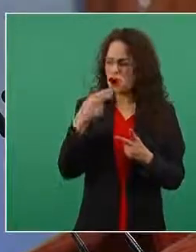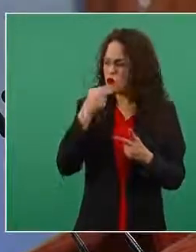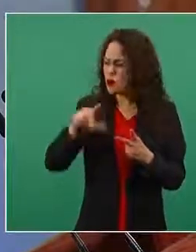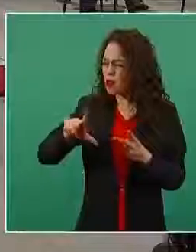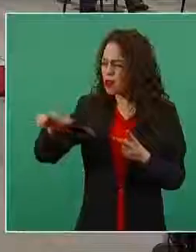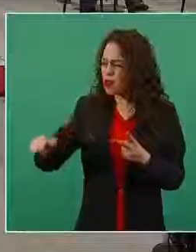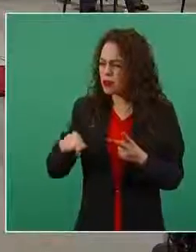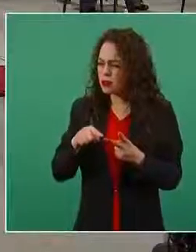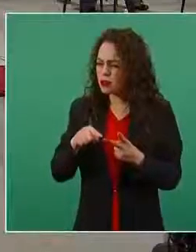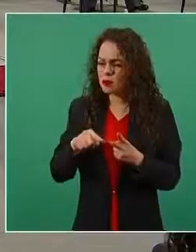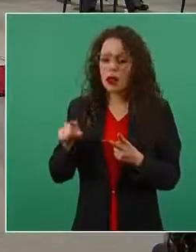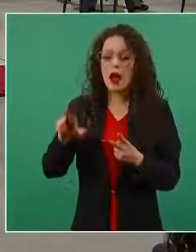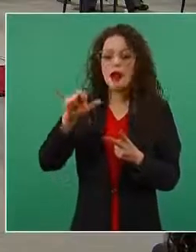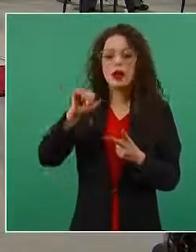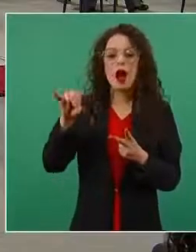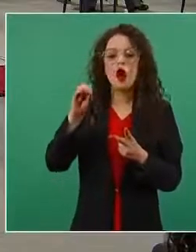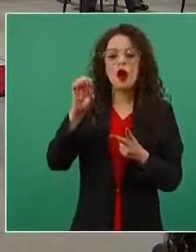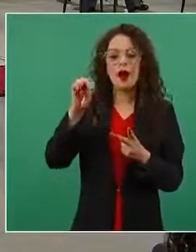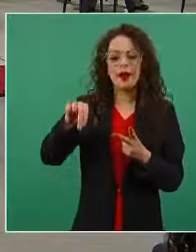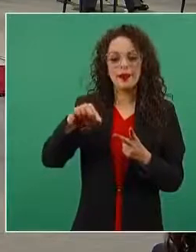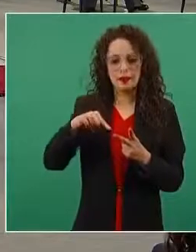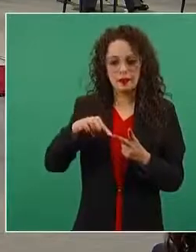Rajoy.